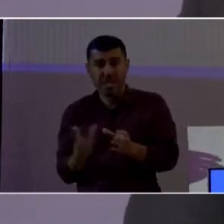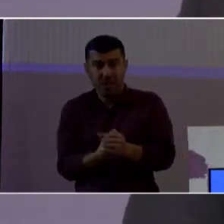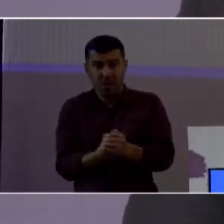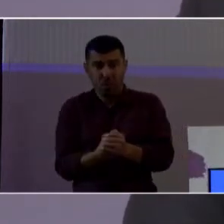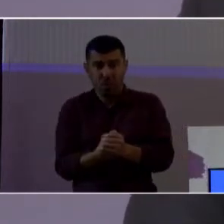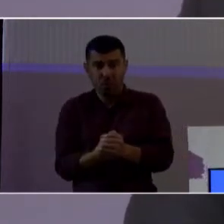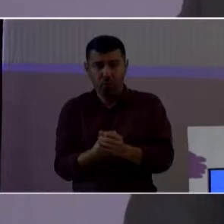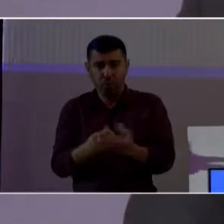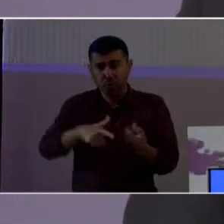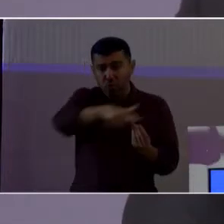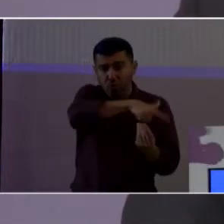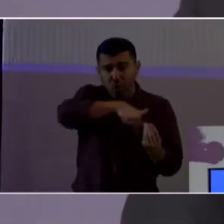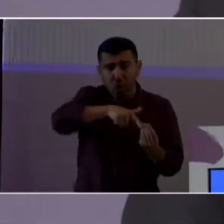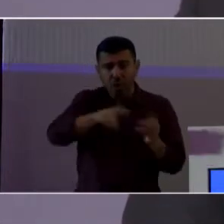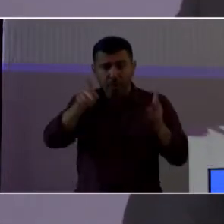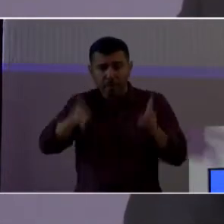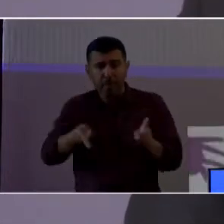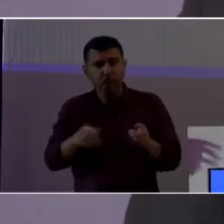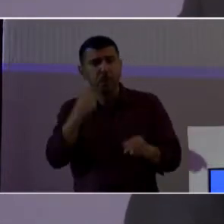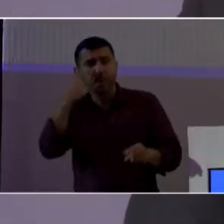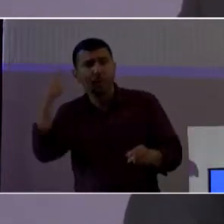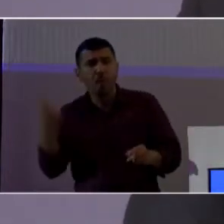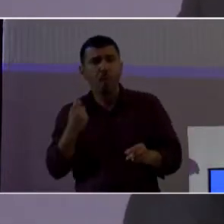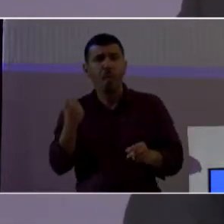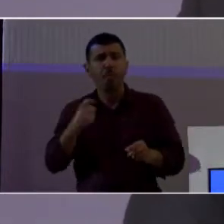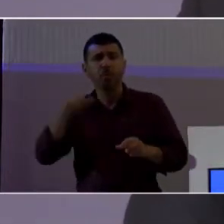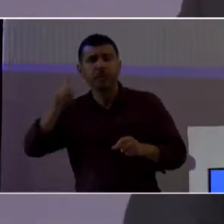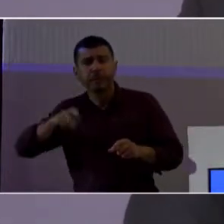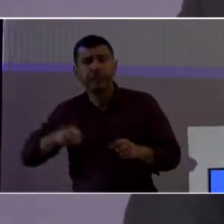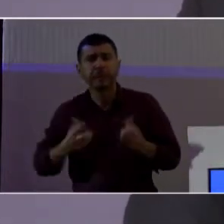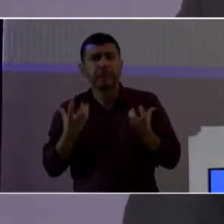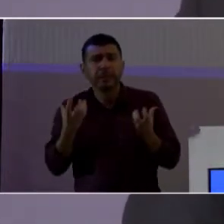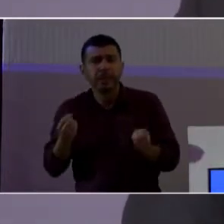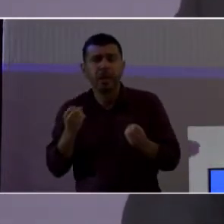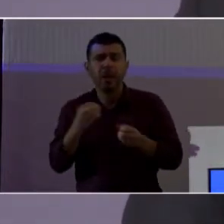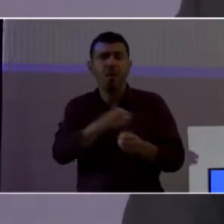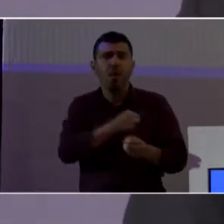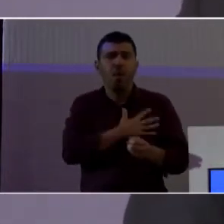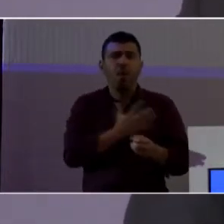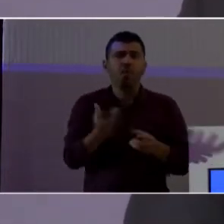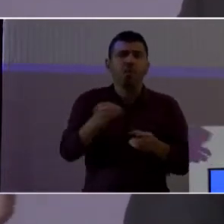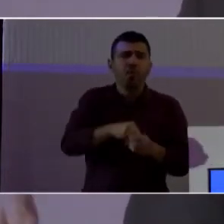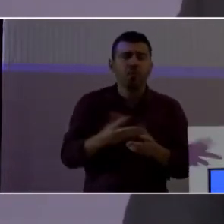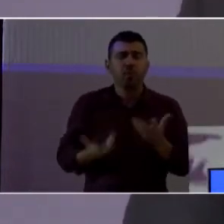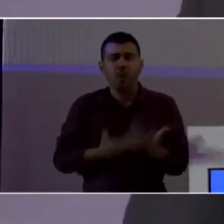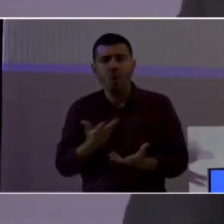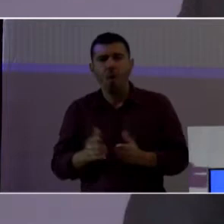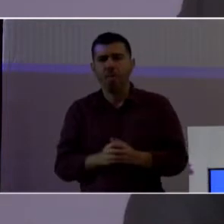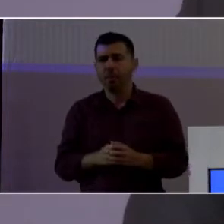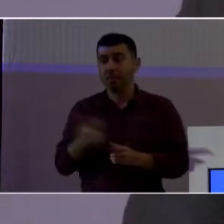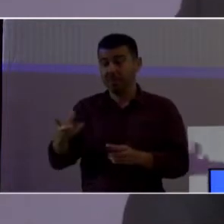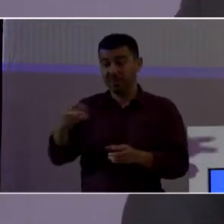la gente que está buscando una oportunidad a programas productivos. Es válida